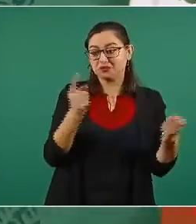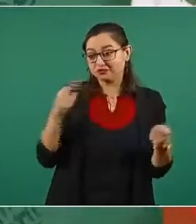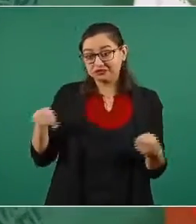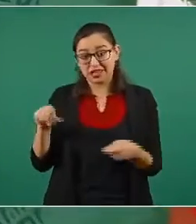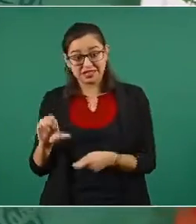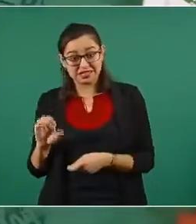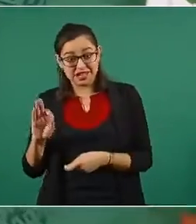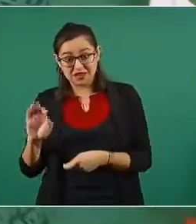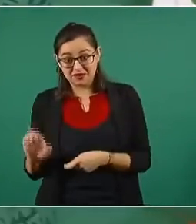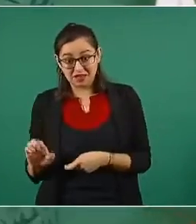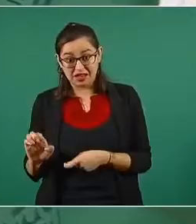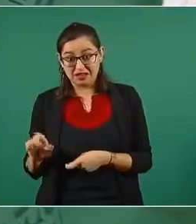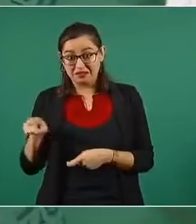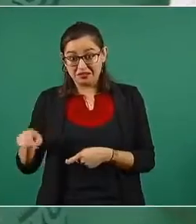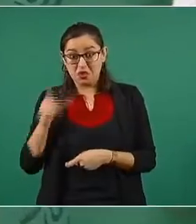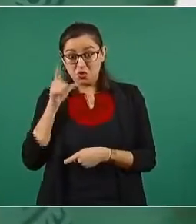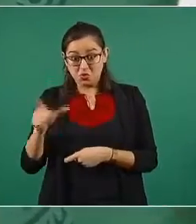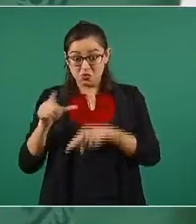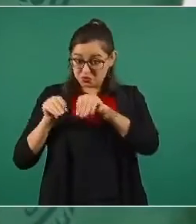de la autoridad